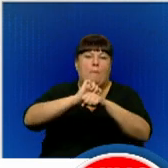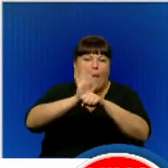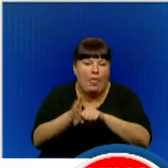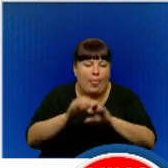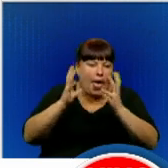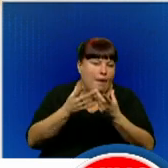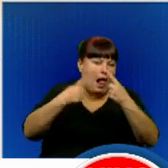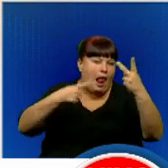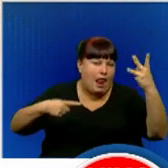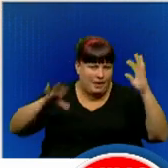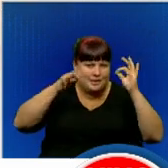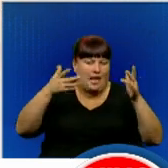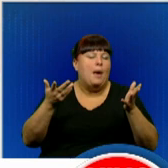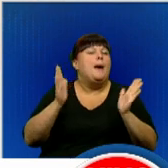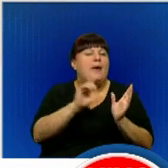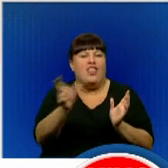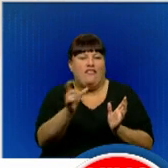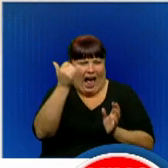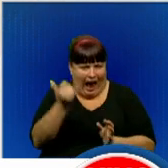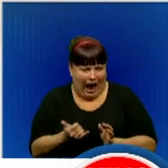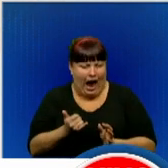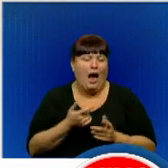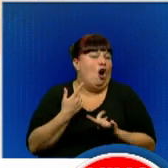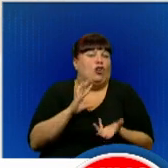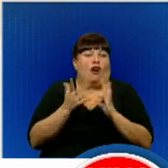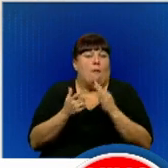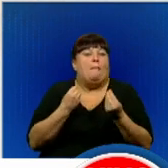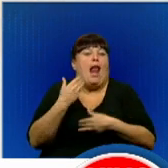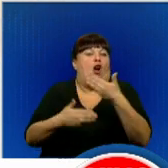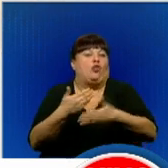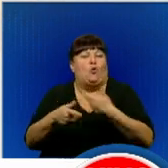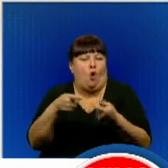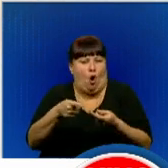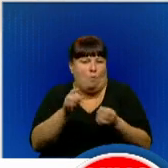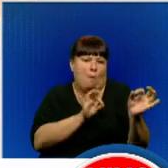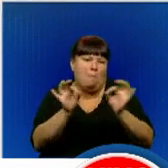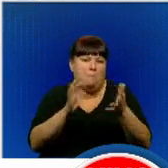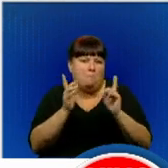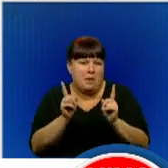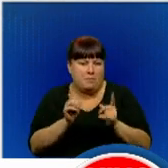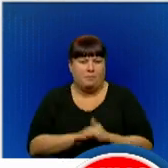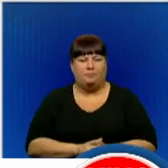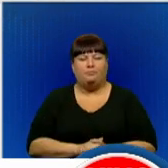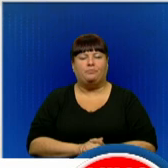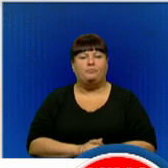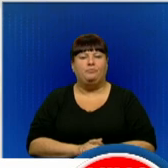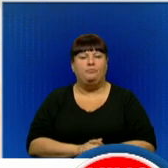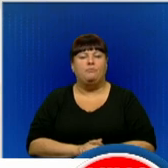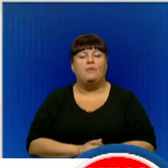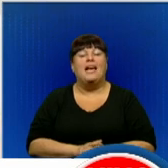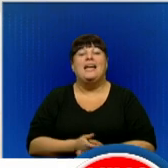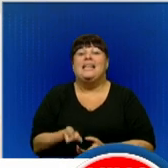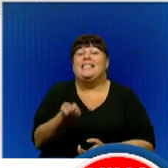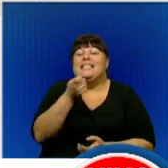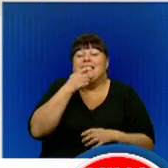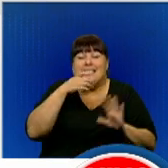etcétera etcétera pero no hay otra manera que avanzar con estas estimaciones si todo